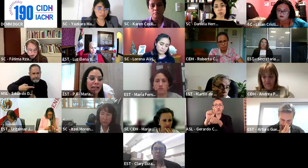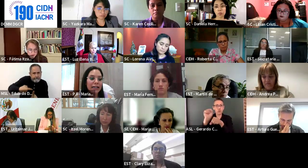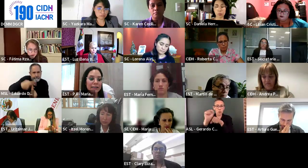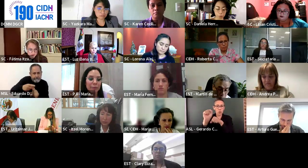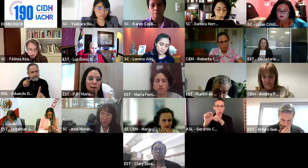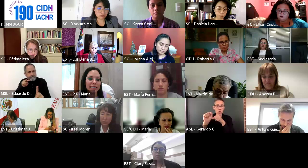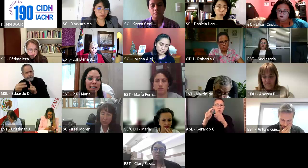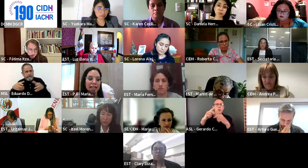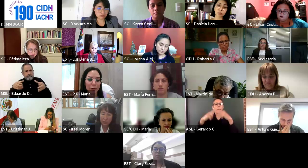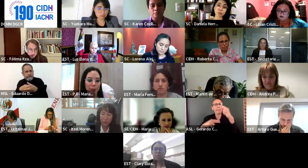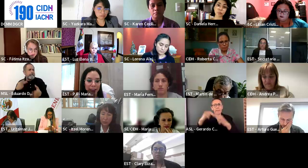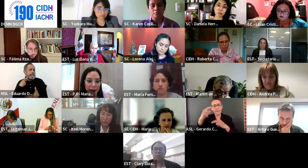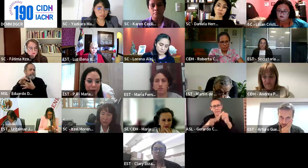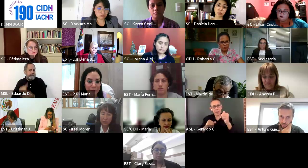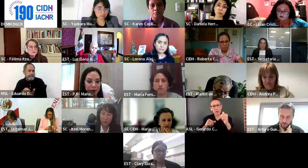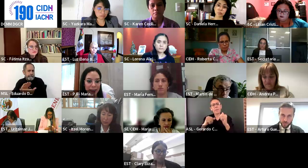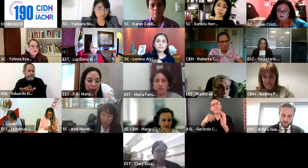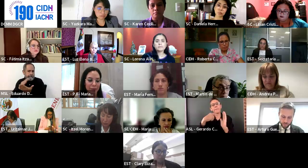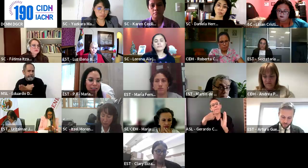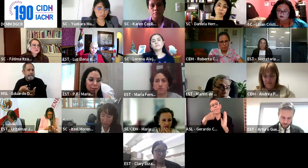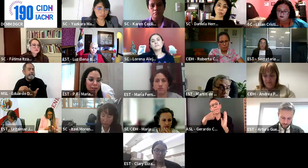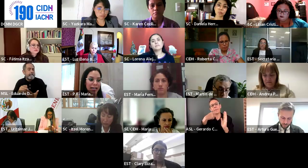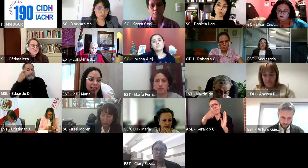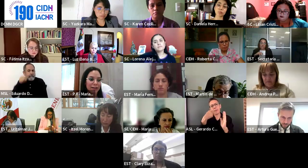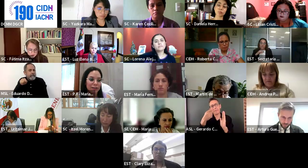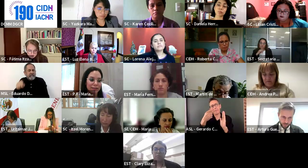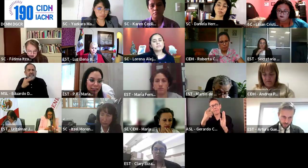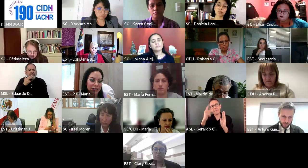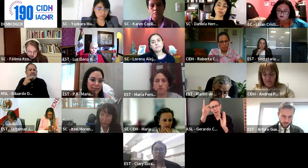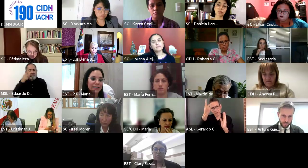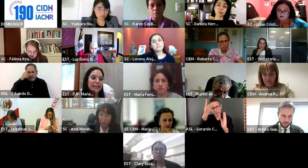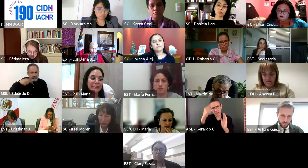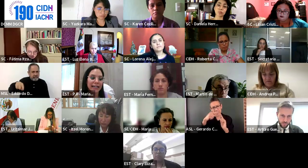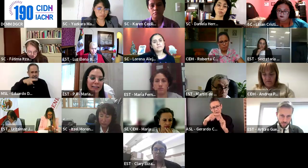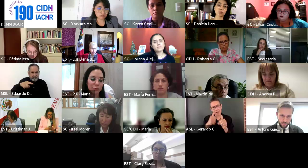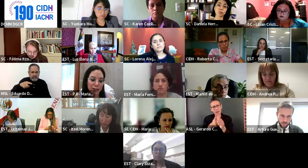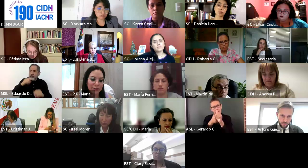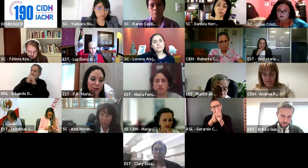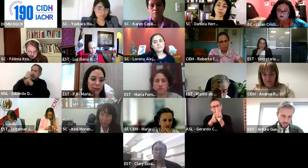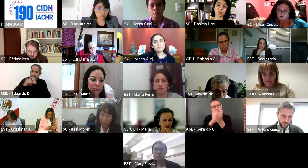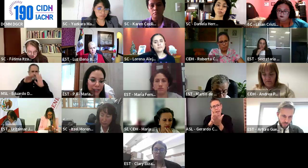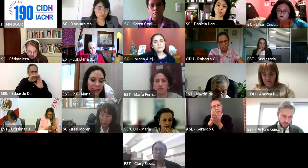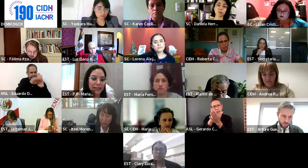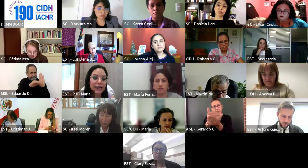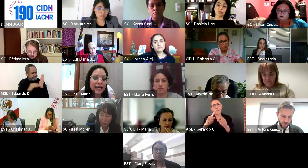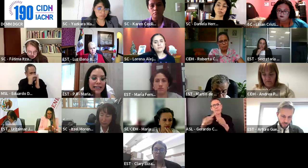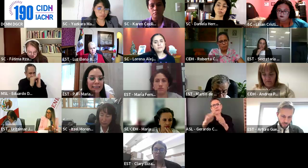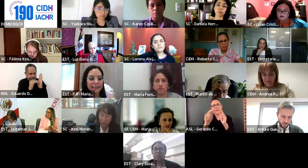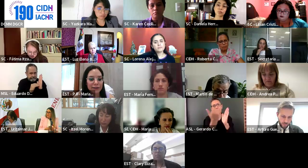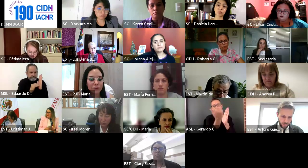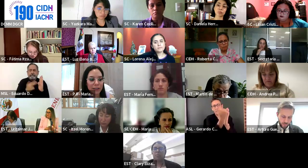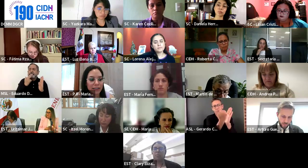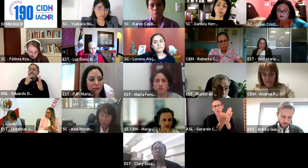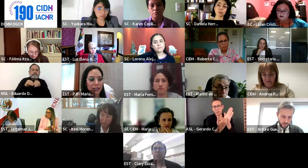enfoque de política pública que contribuya a que los estándares ya expuestos permeen y